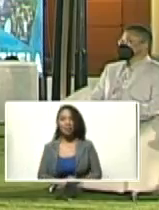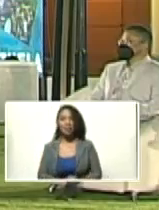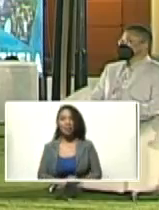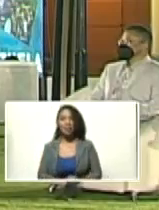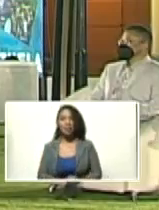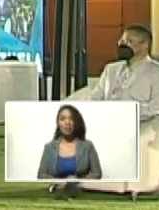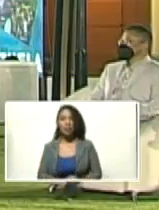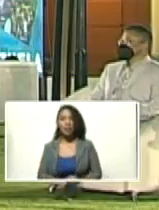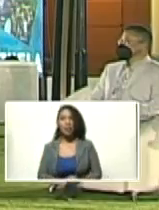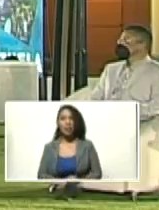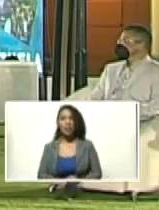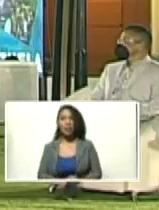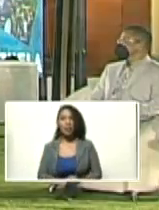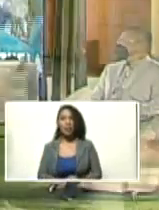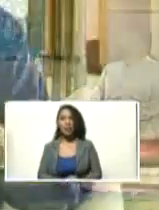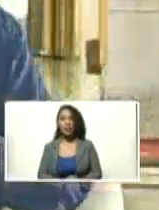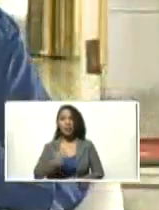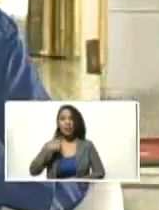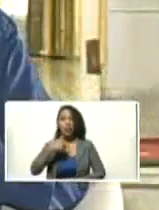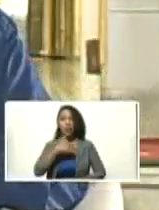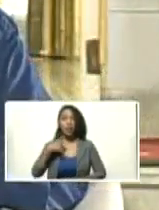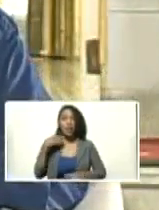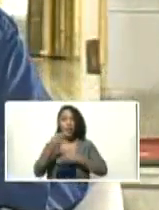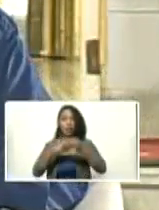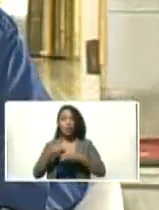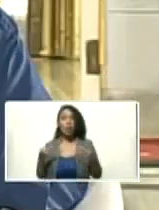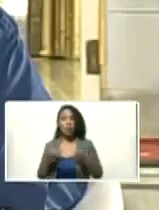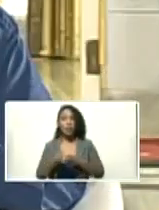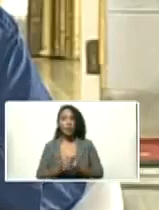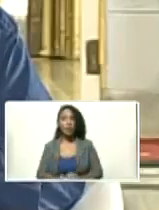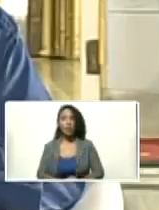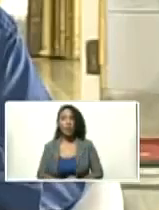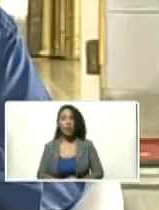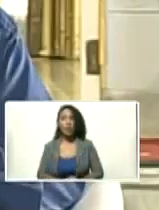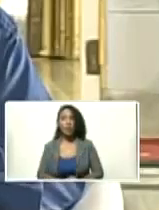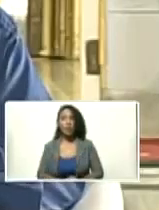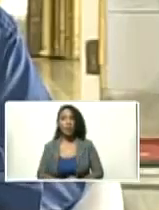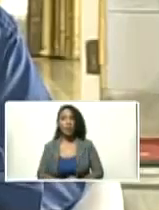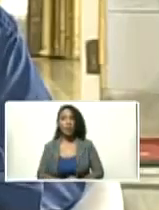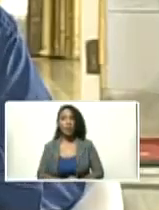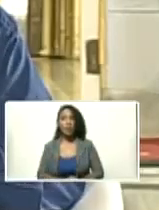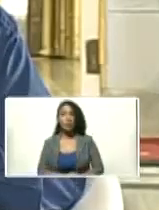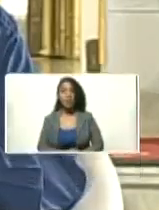Aquí en Miraflores yo quería que hiciéramos esta reunión. Dentro de un año